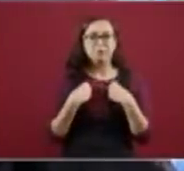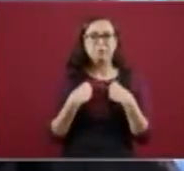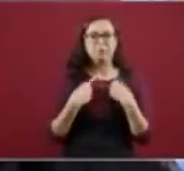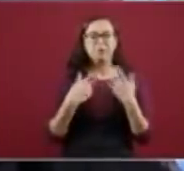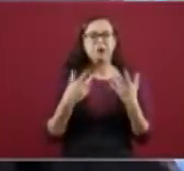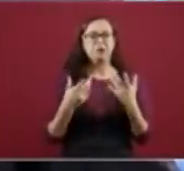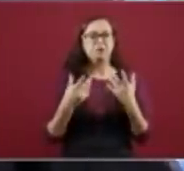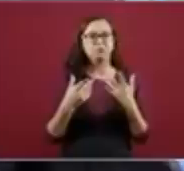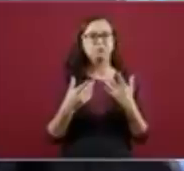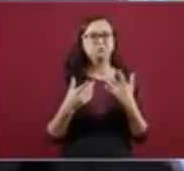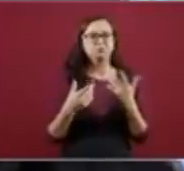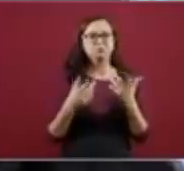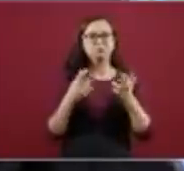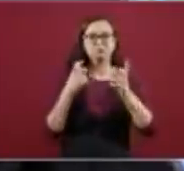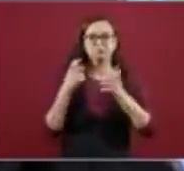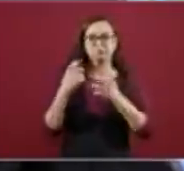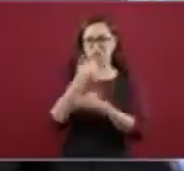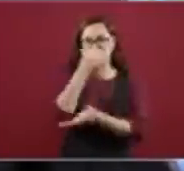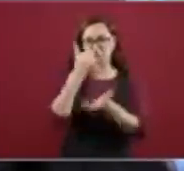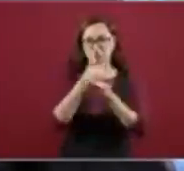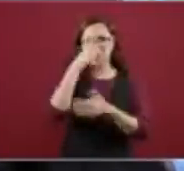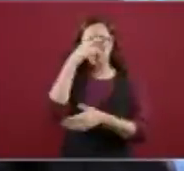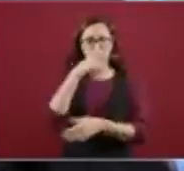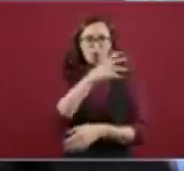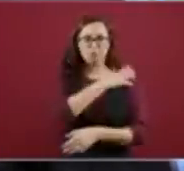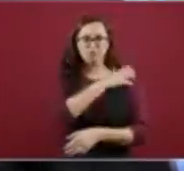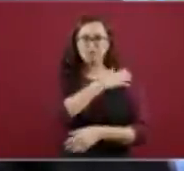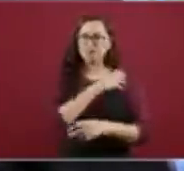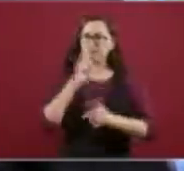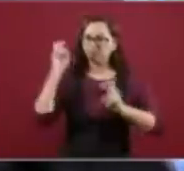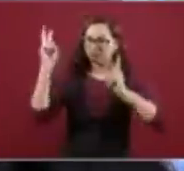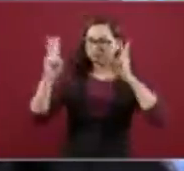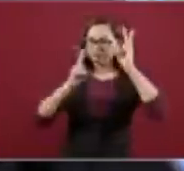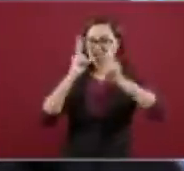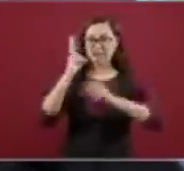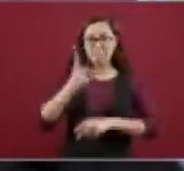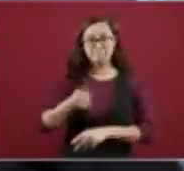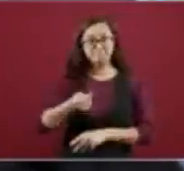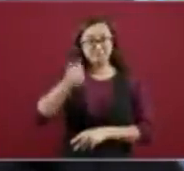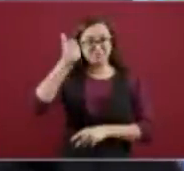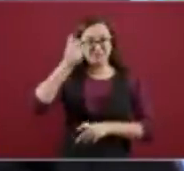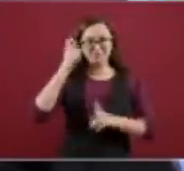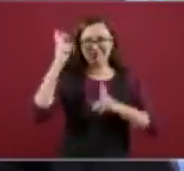viene a la capital por primera vez,